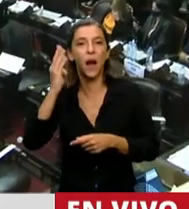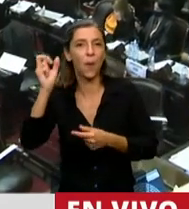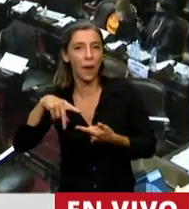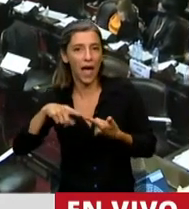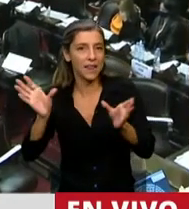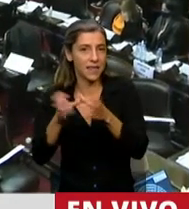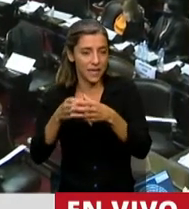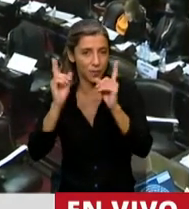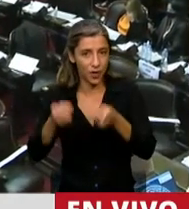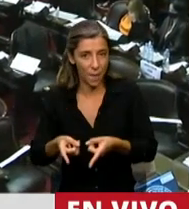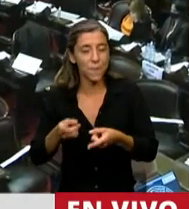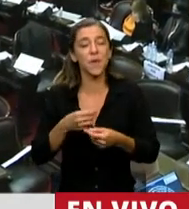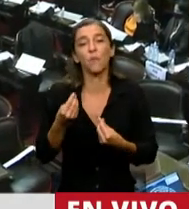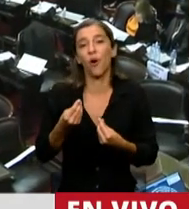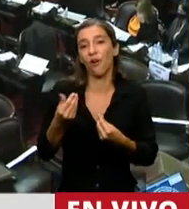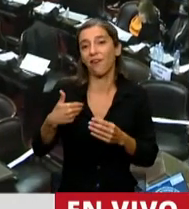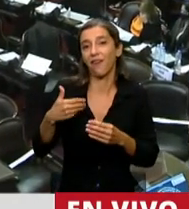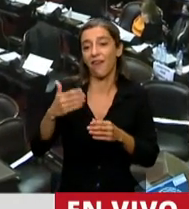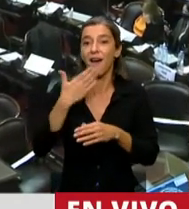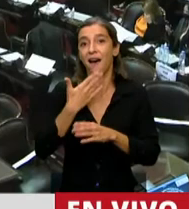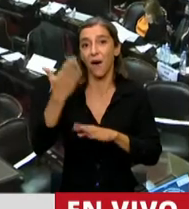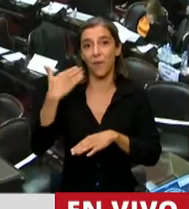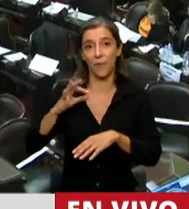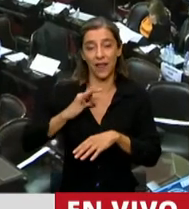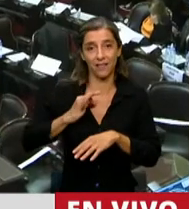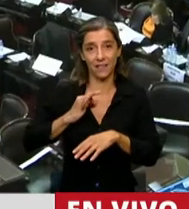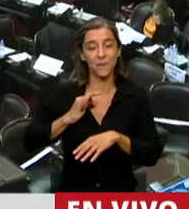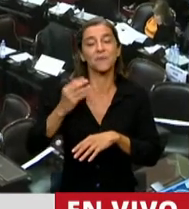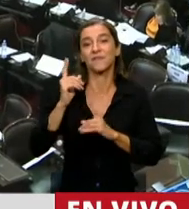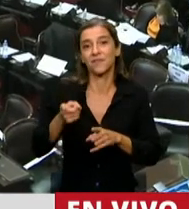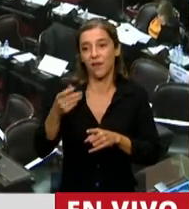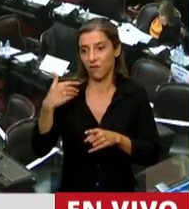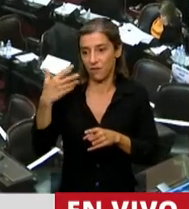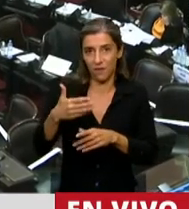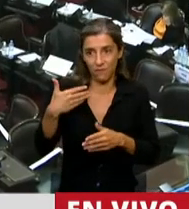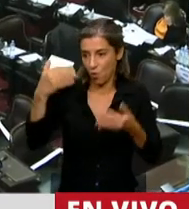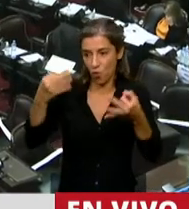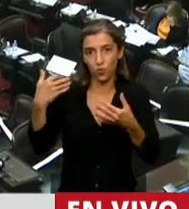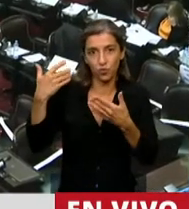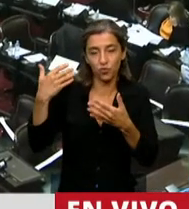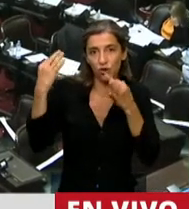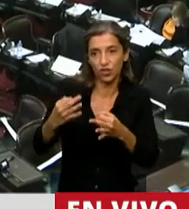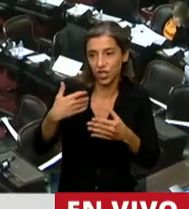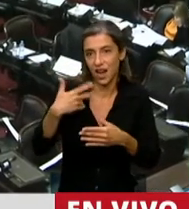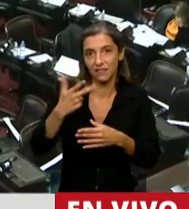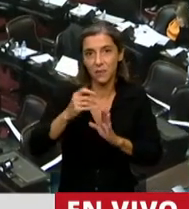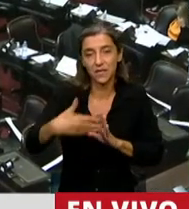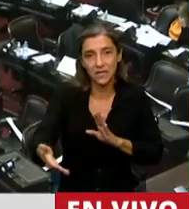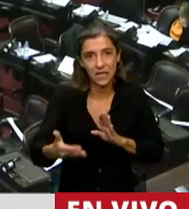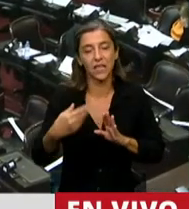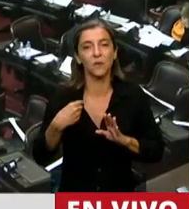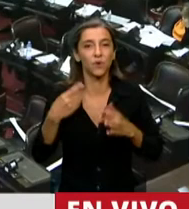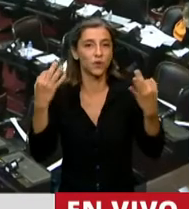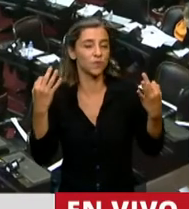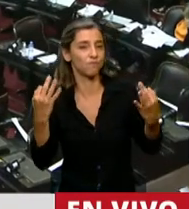en abril del 2020 y a un mes de haber llegado el primer caso a la Argentina y apenas tres meses después de que el primer lugar